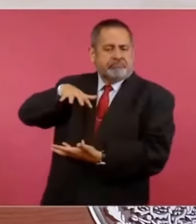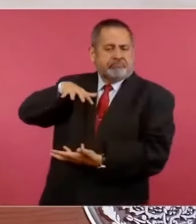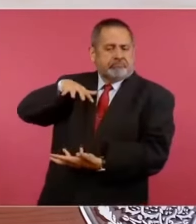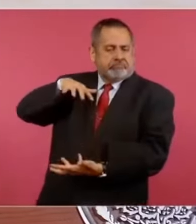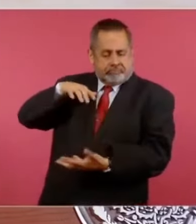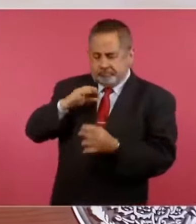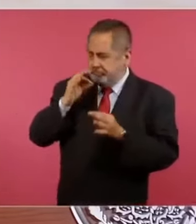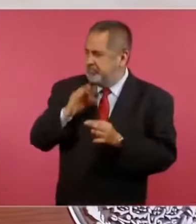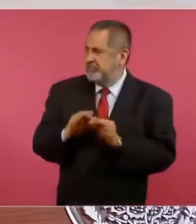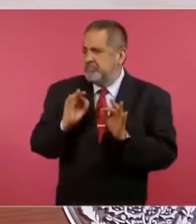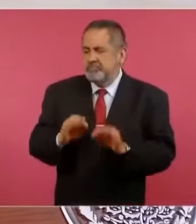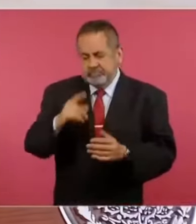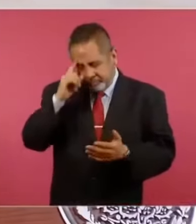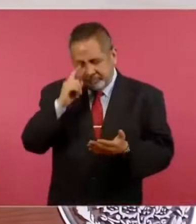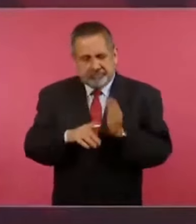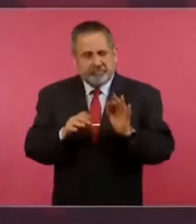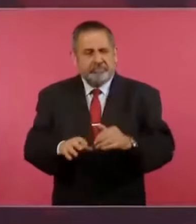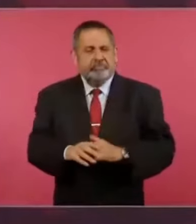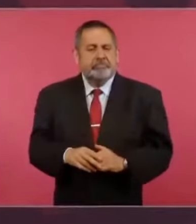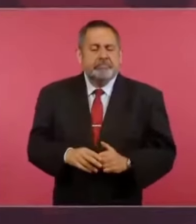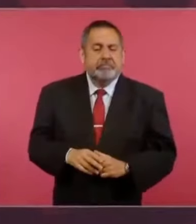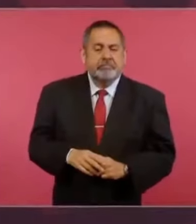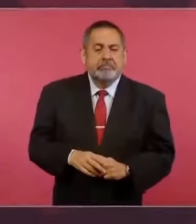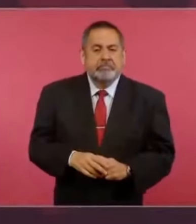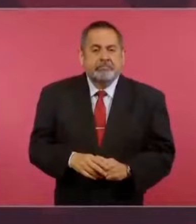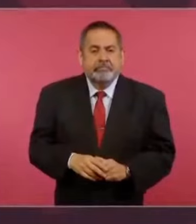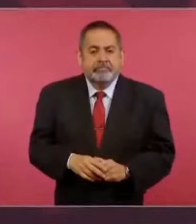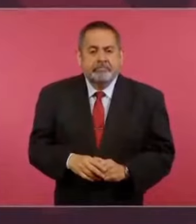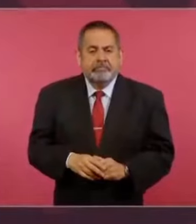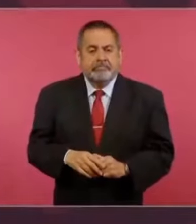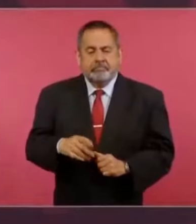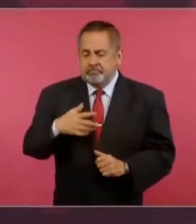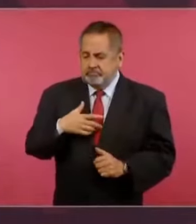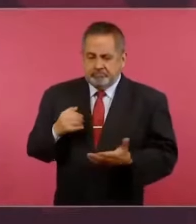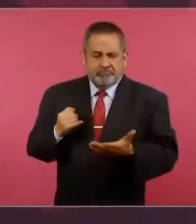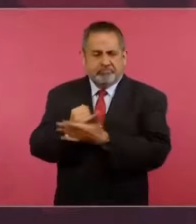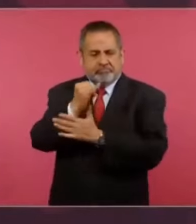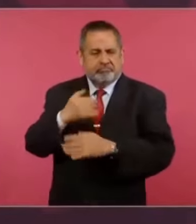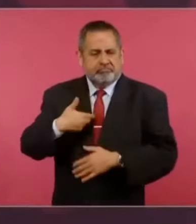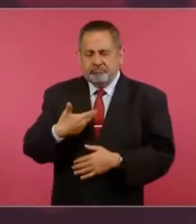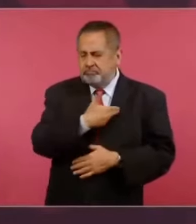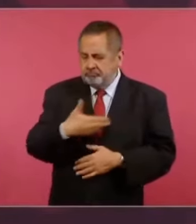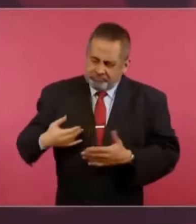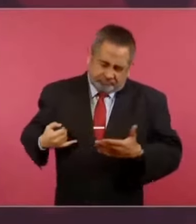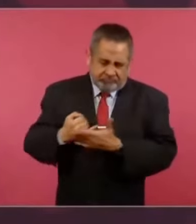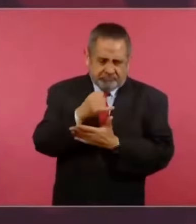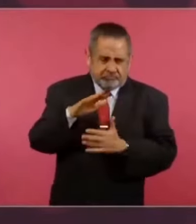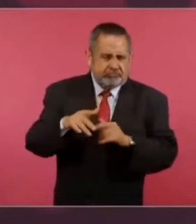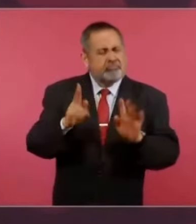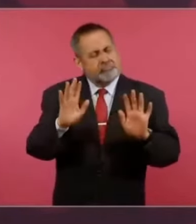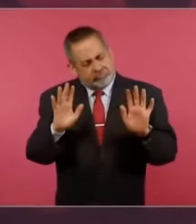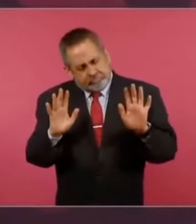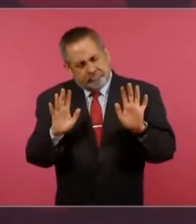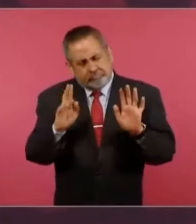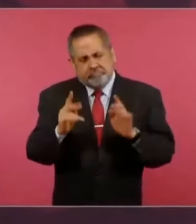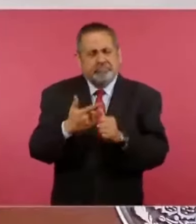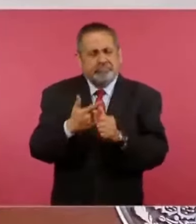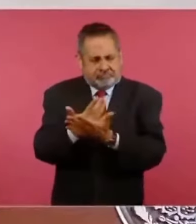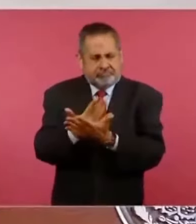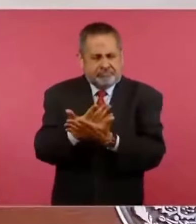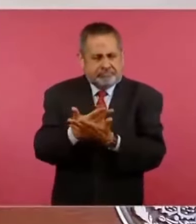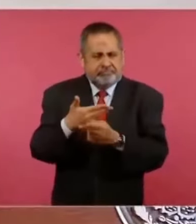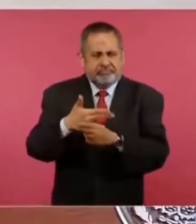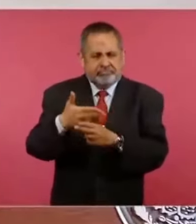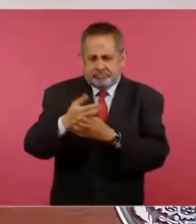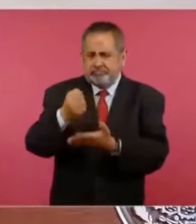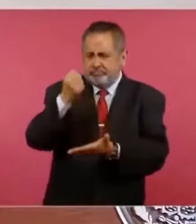Incluso por decisión del Ejecutivo, pero queremos hacerlo